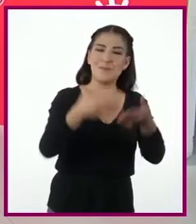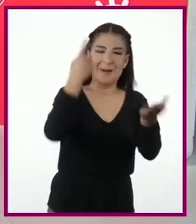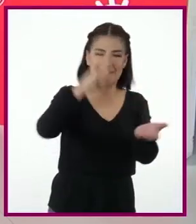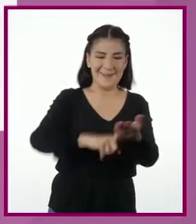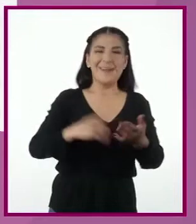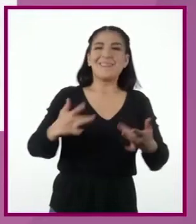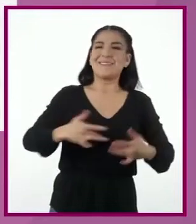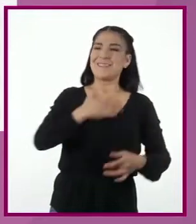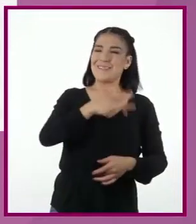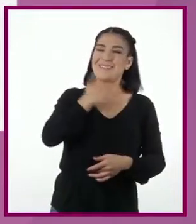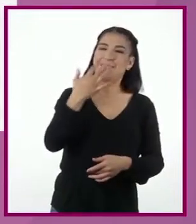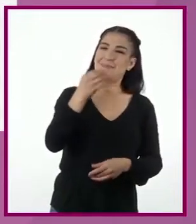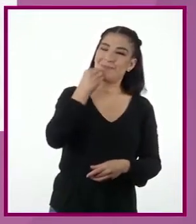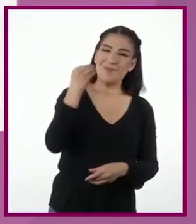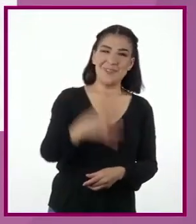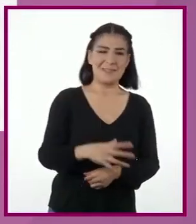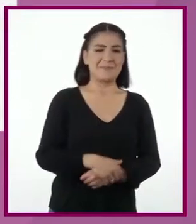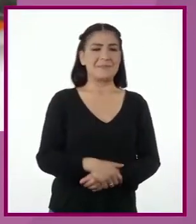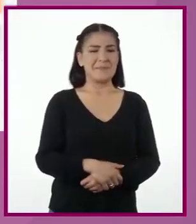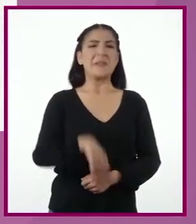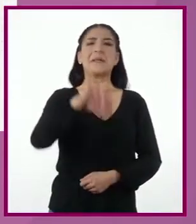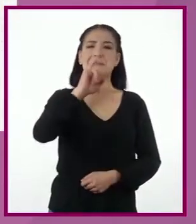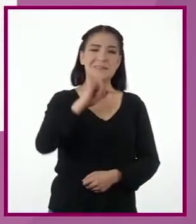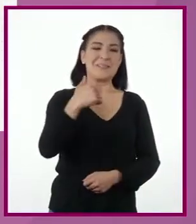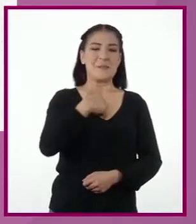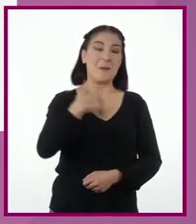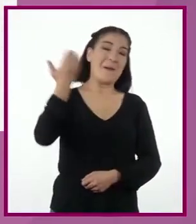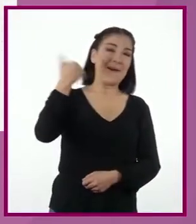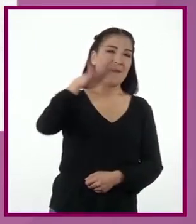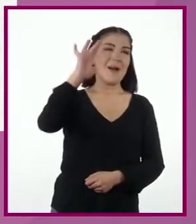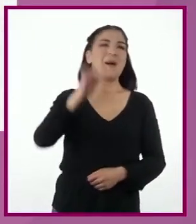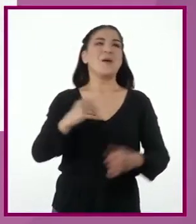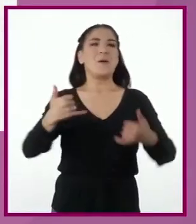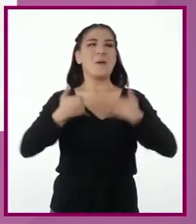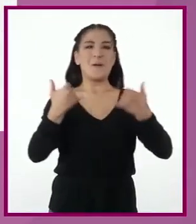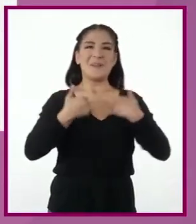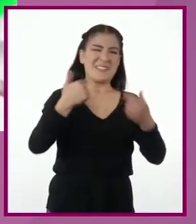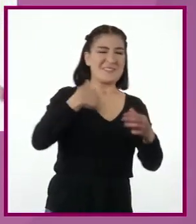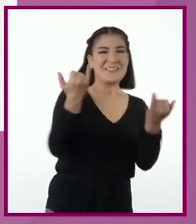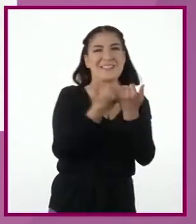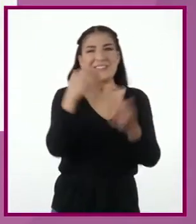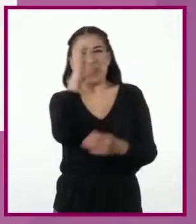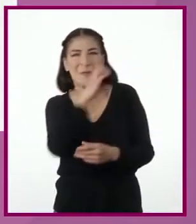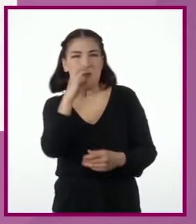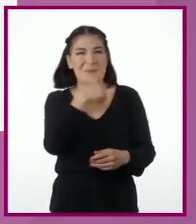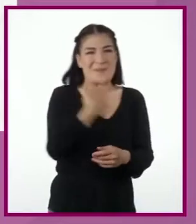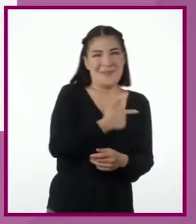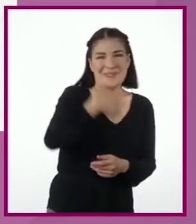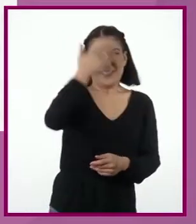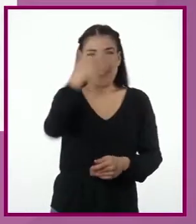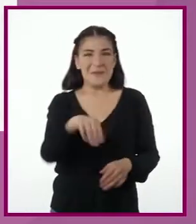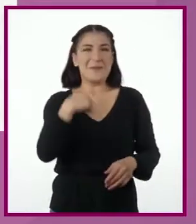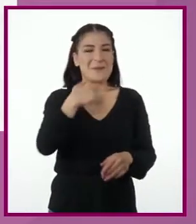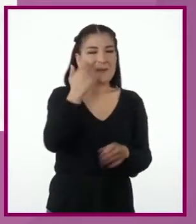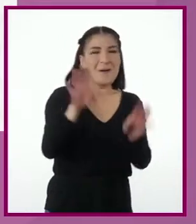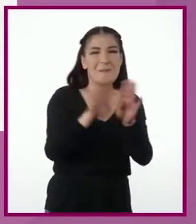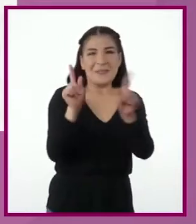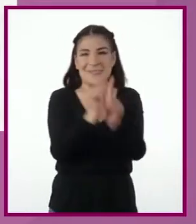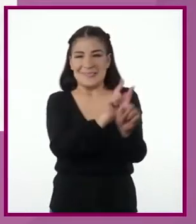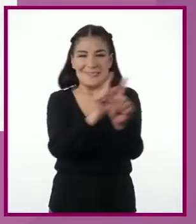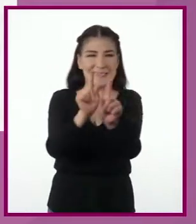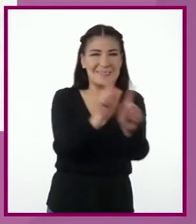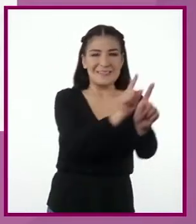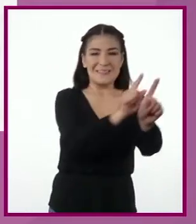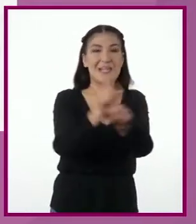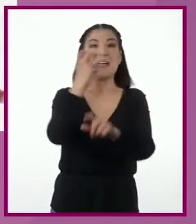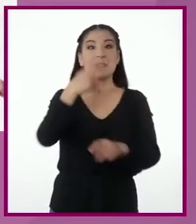Claro, yo era un joven inquieto, hijo de un reconocido médico que deseaba que siguiera sus pasos, por lo cual